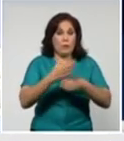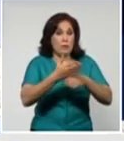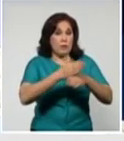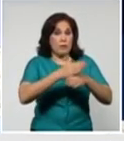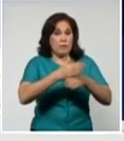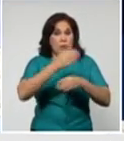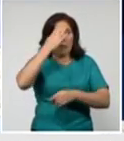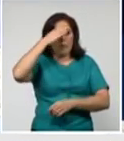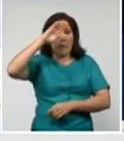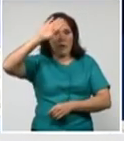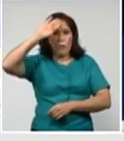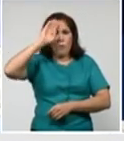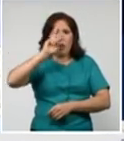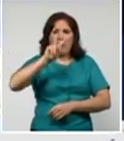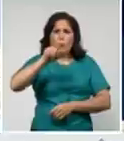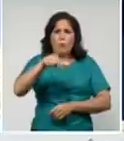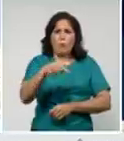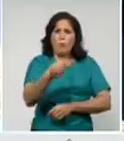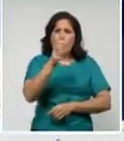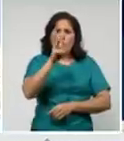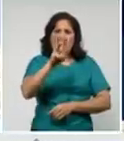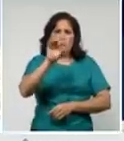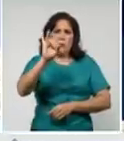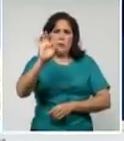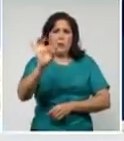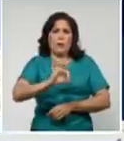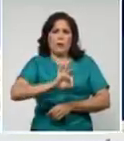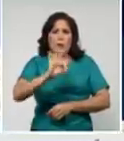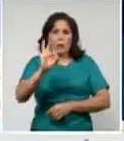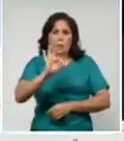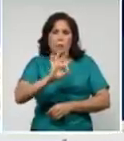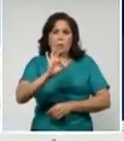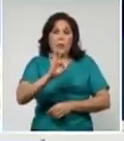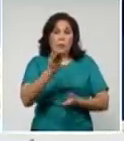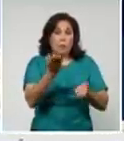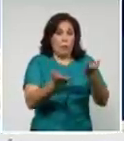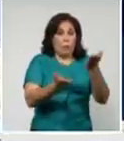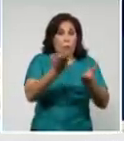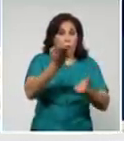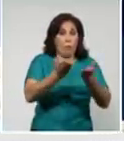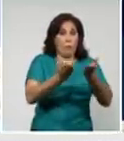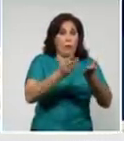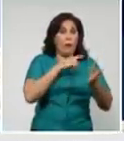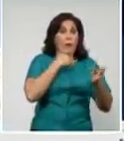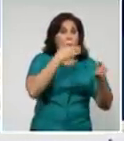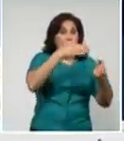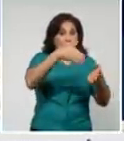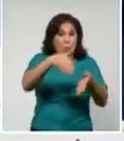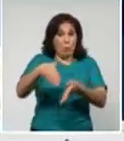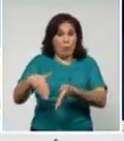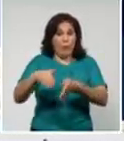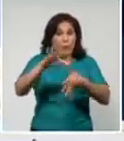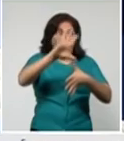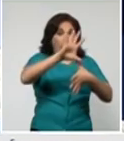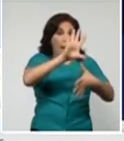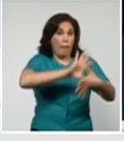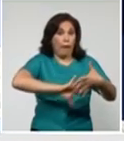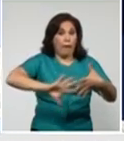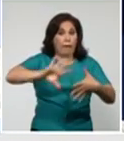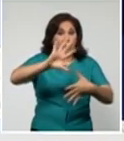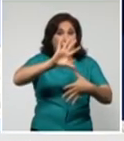letalidad de 2,37%, que comparado con la letalidad de la región de las Américas